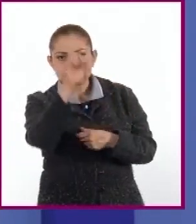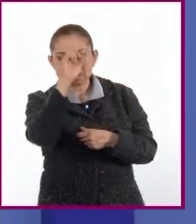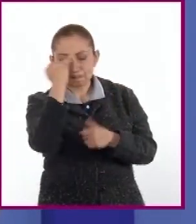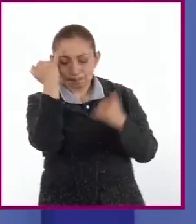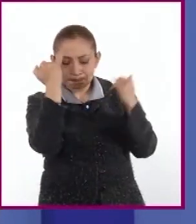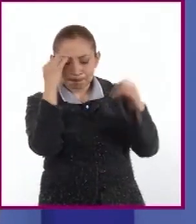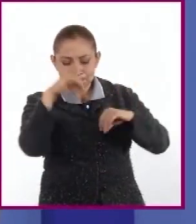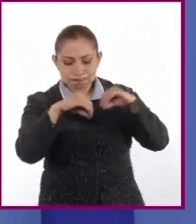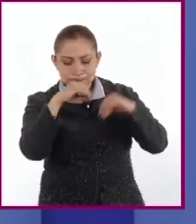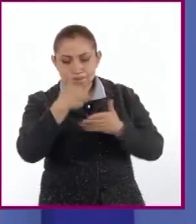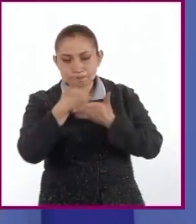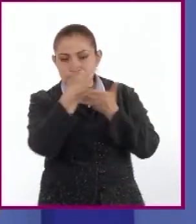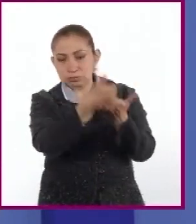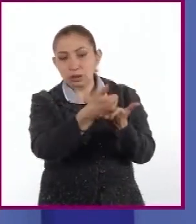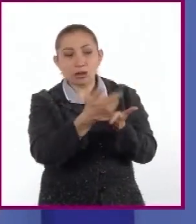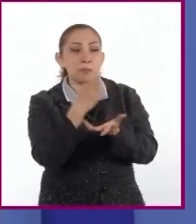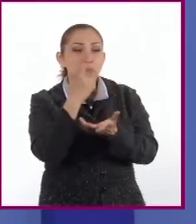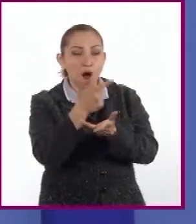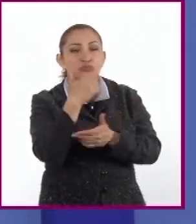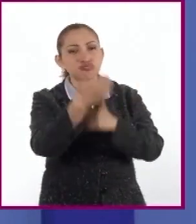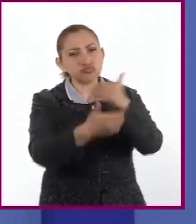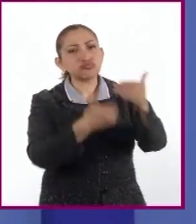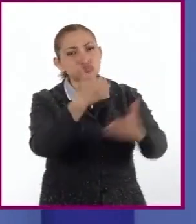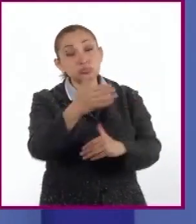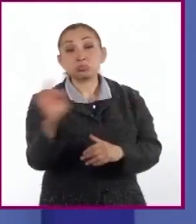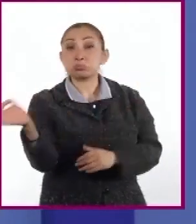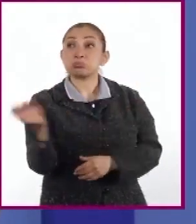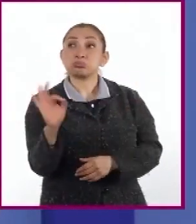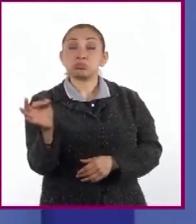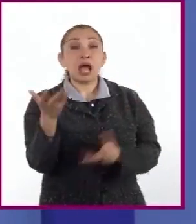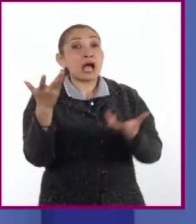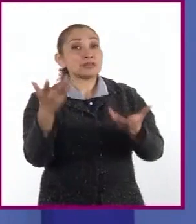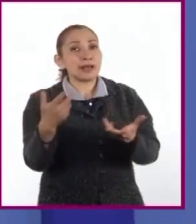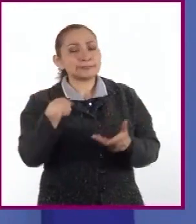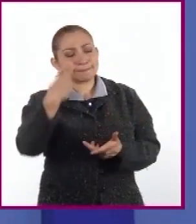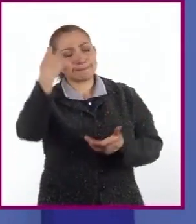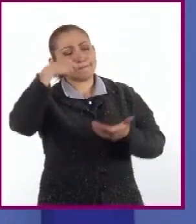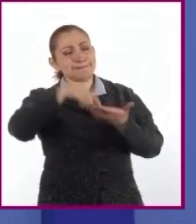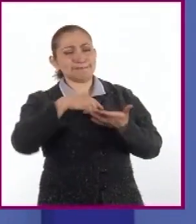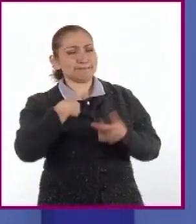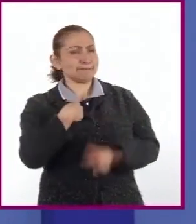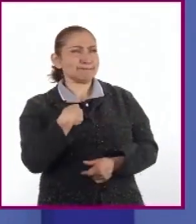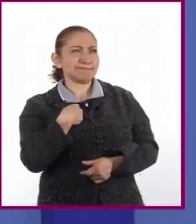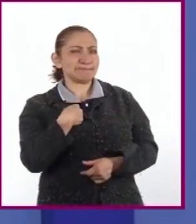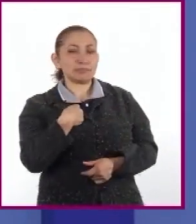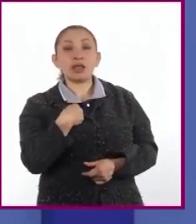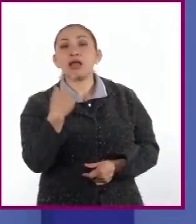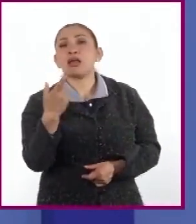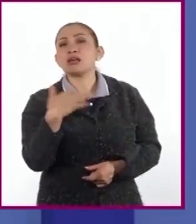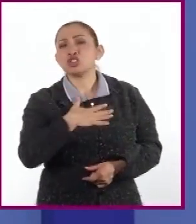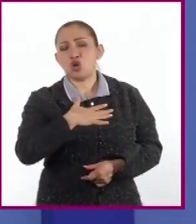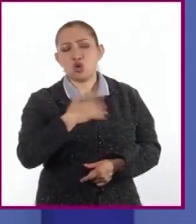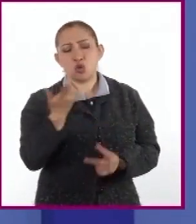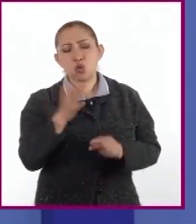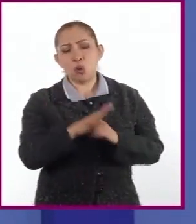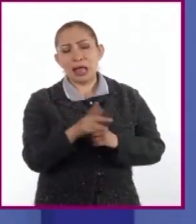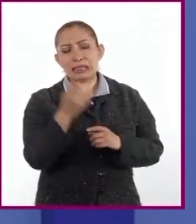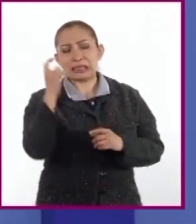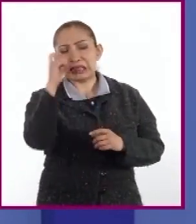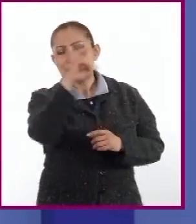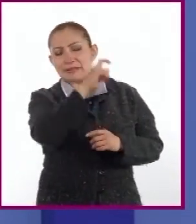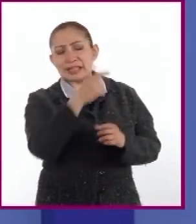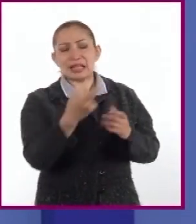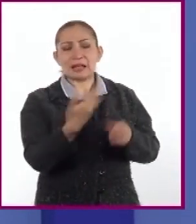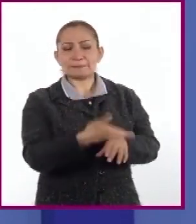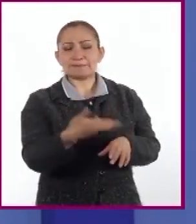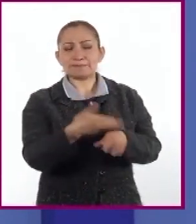diseñar herramientas que faciliten la tarea. Tal vez hacerse preguntas como las siguientes. ¿Cuál es mi desafío? ¿Cómo